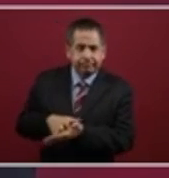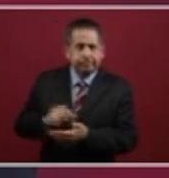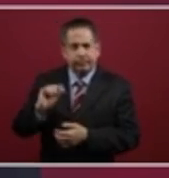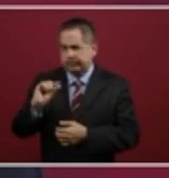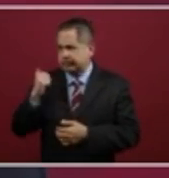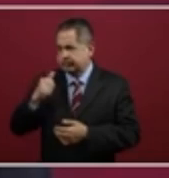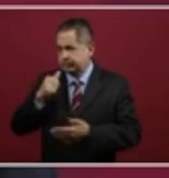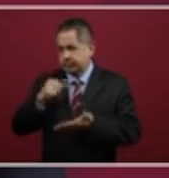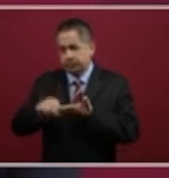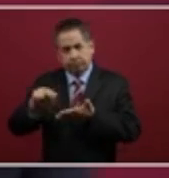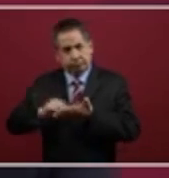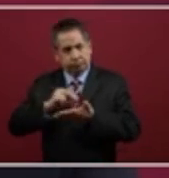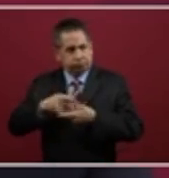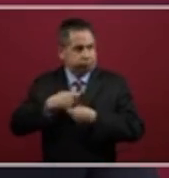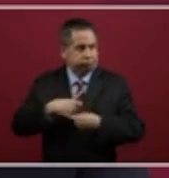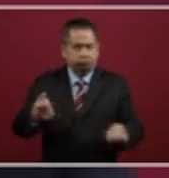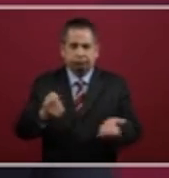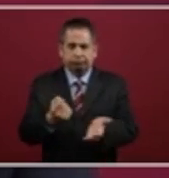para